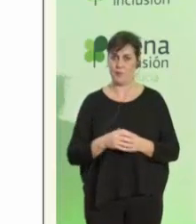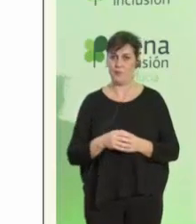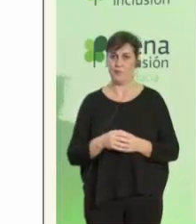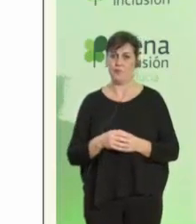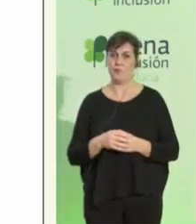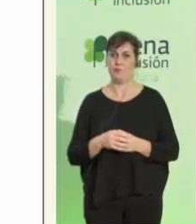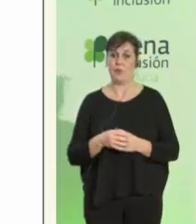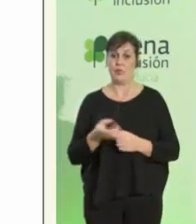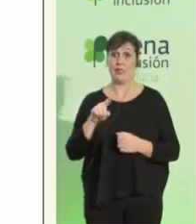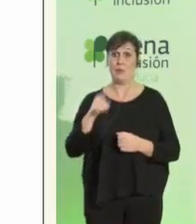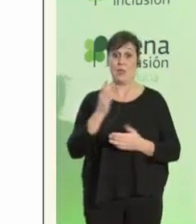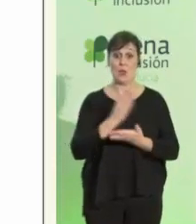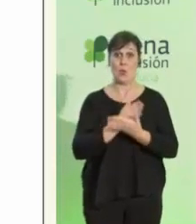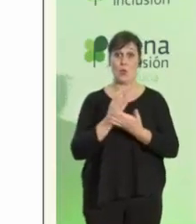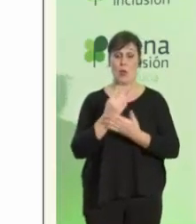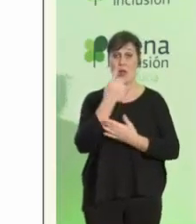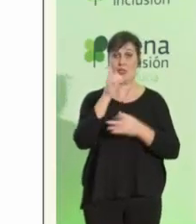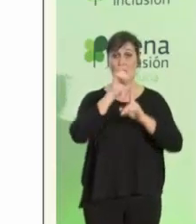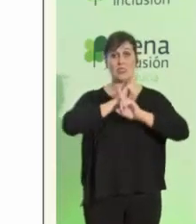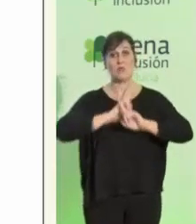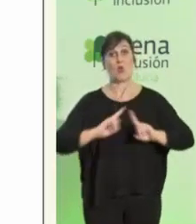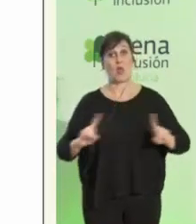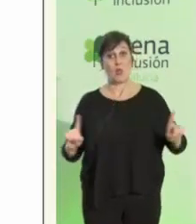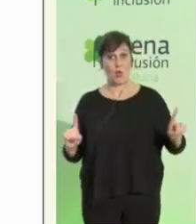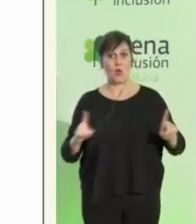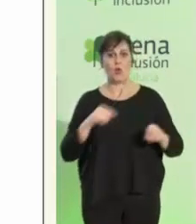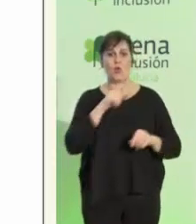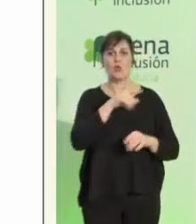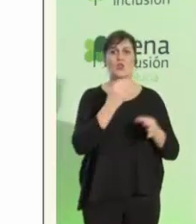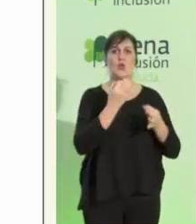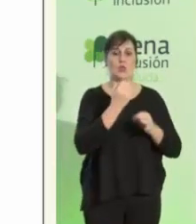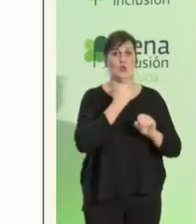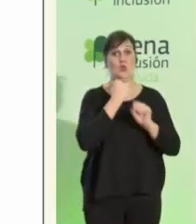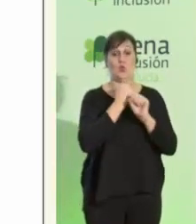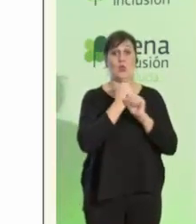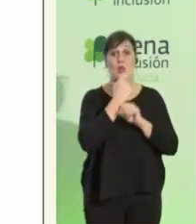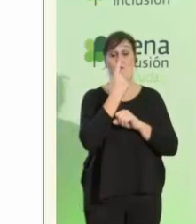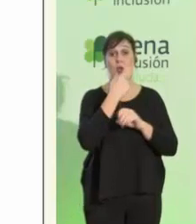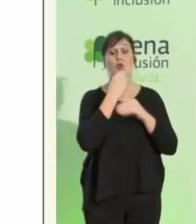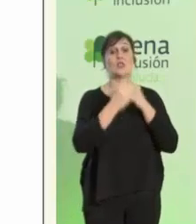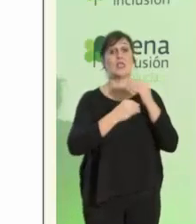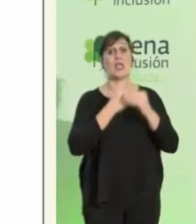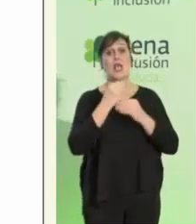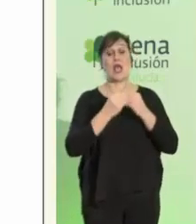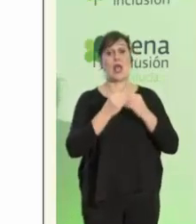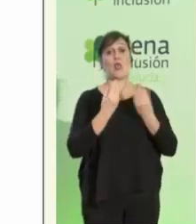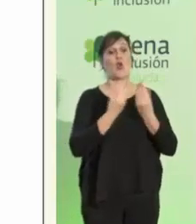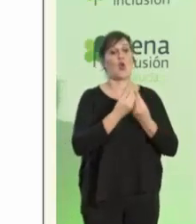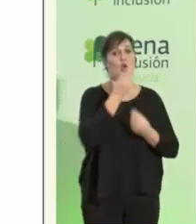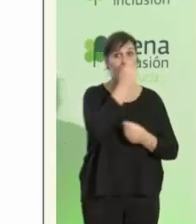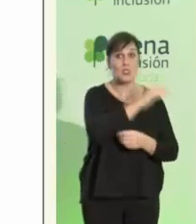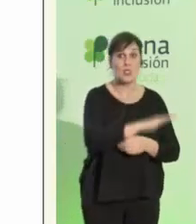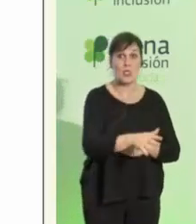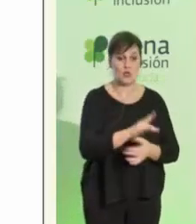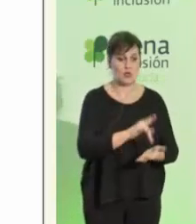También tenemos la parte de simulación. Es un trabajo que se hace con los niños desde pequeños.